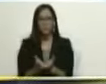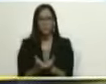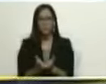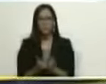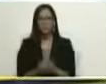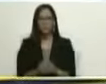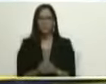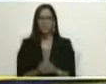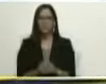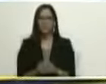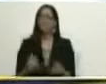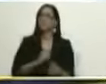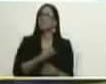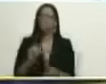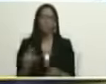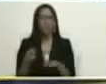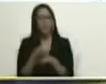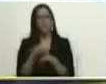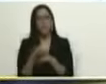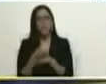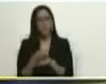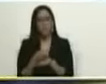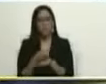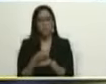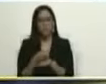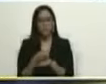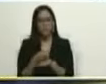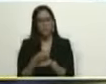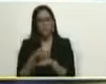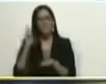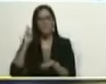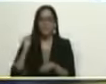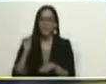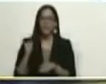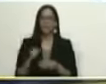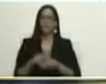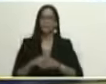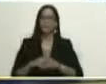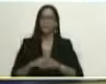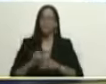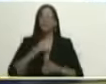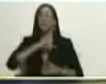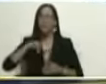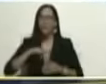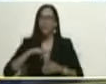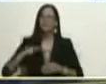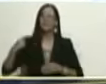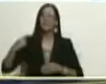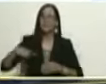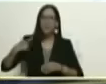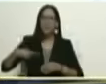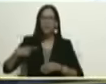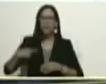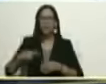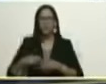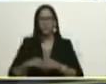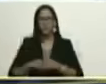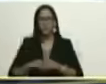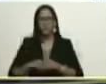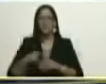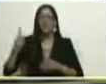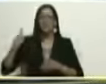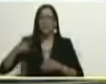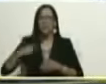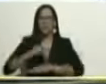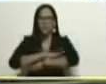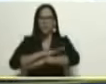y de decenas de gobiernos para que nuestra región tenga una